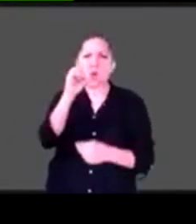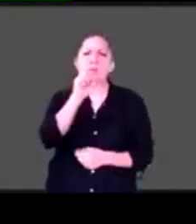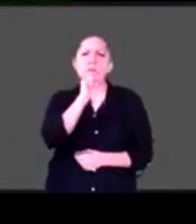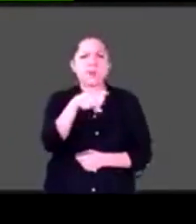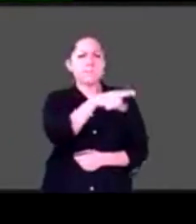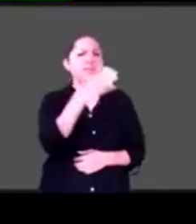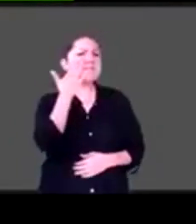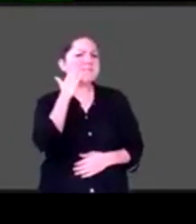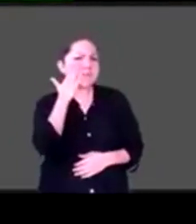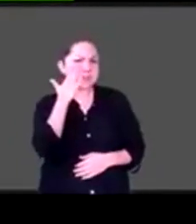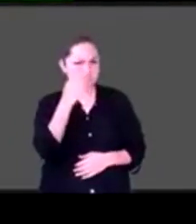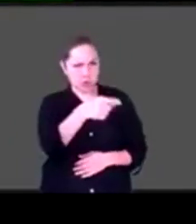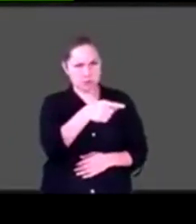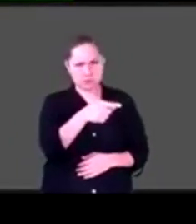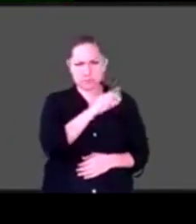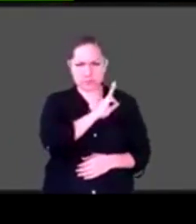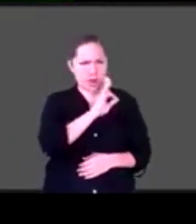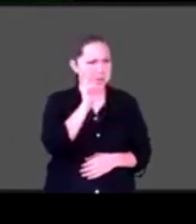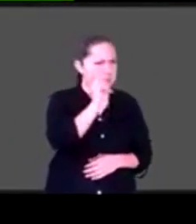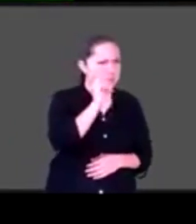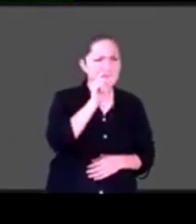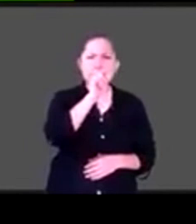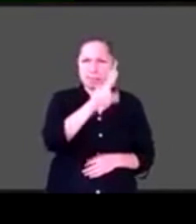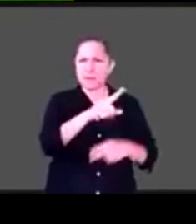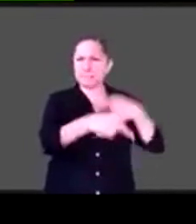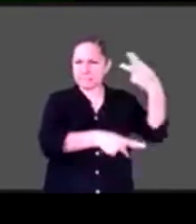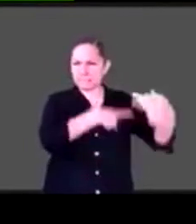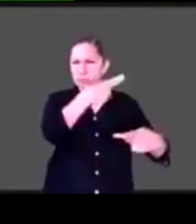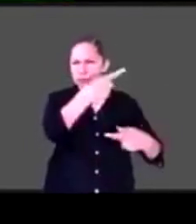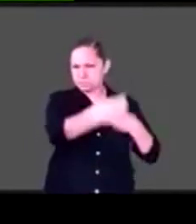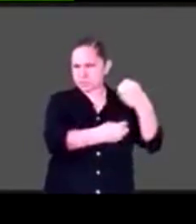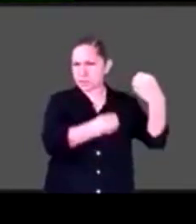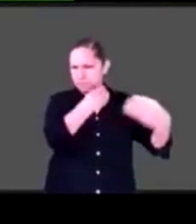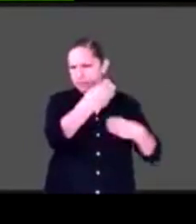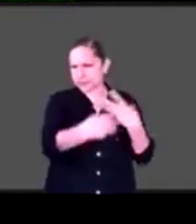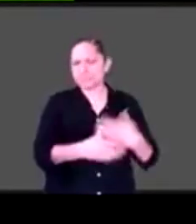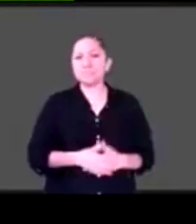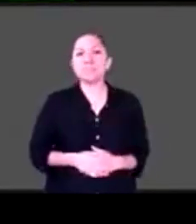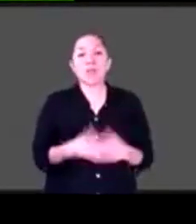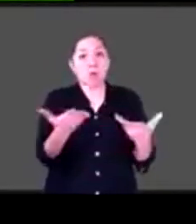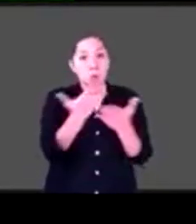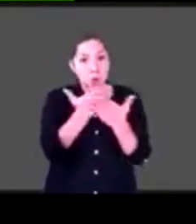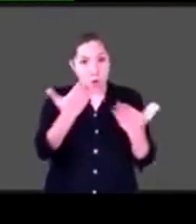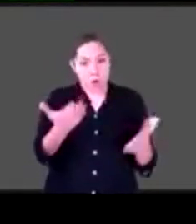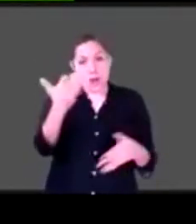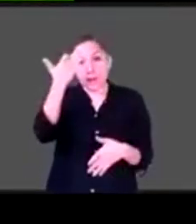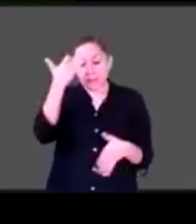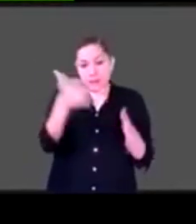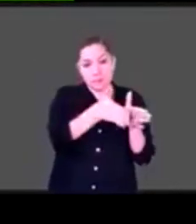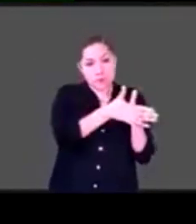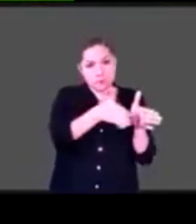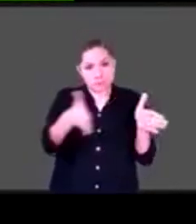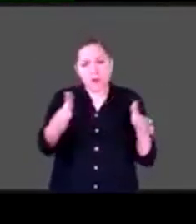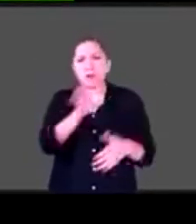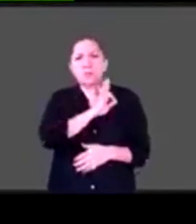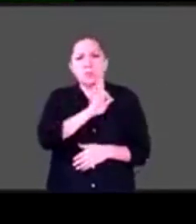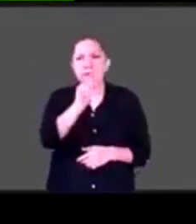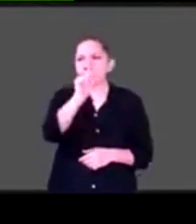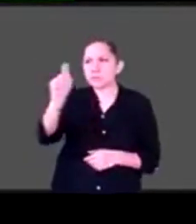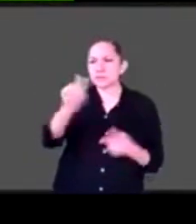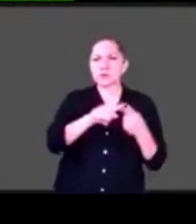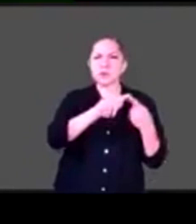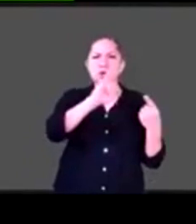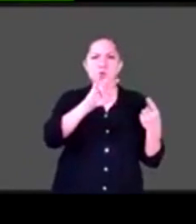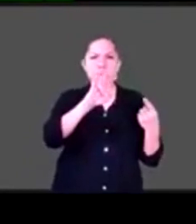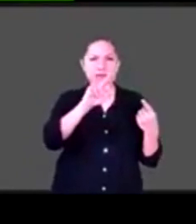Pero quisiera comenzar este conversatorio abriendo unos minutos para que cada uno de ustedes, tanto Juventino como Katia como